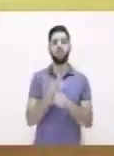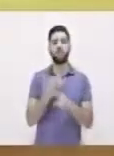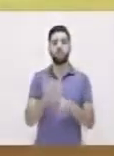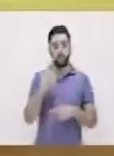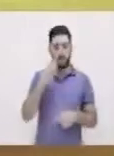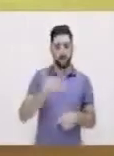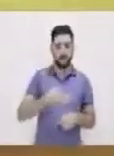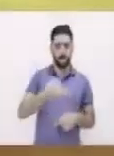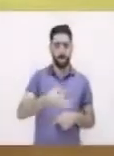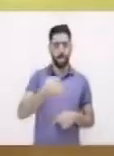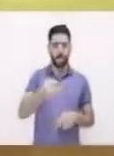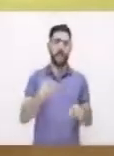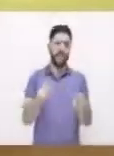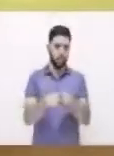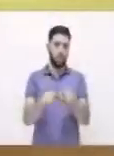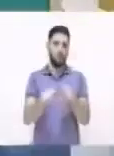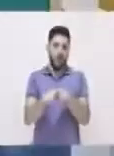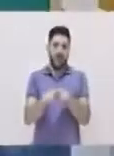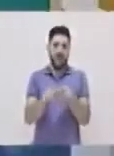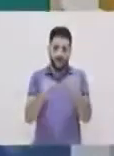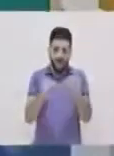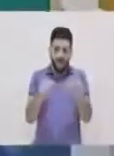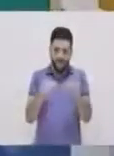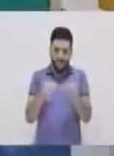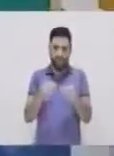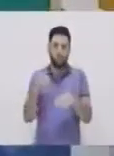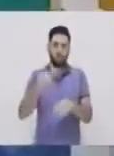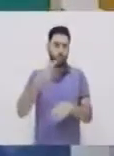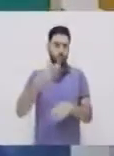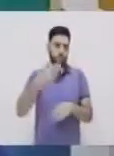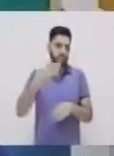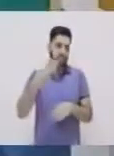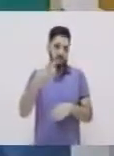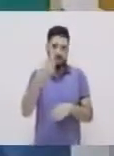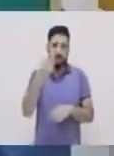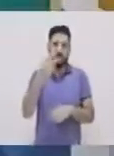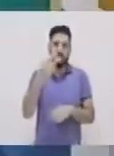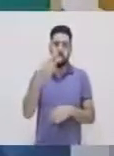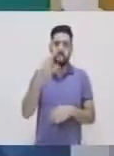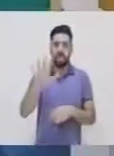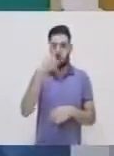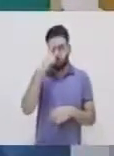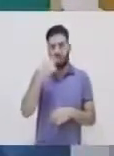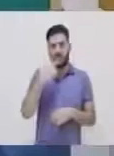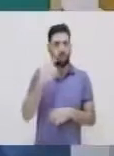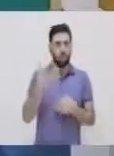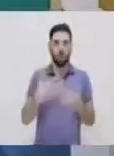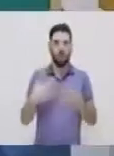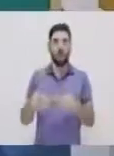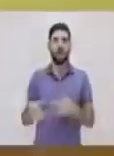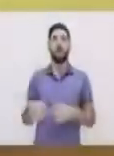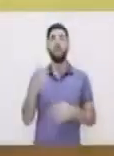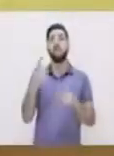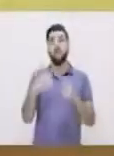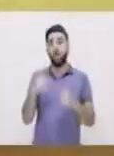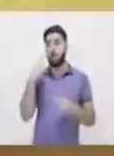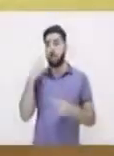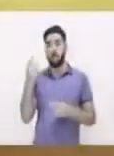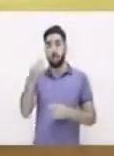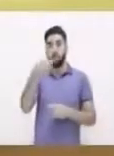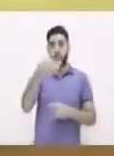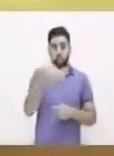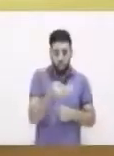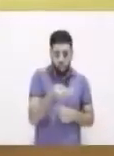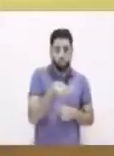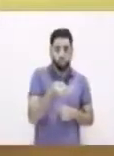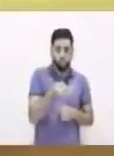monedas de iguales o de dimensiones semejantes. Ahora, ¿qué pasaría si yo utilizo una moneda